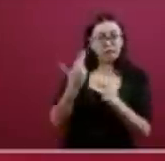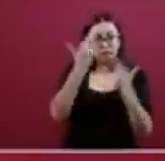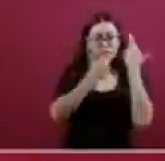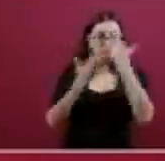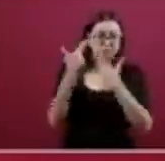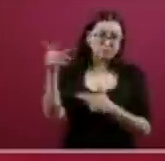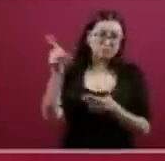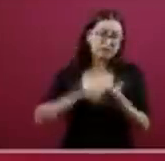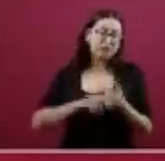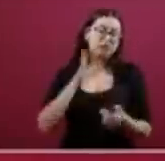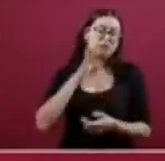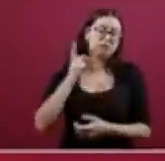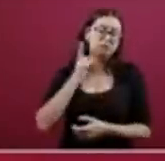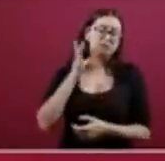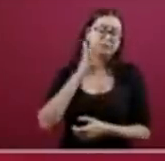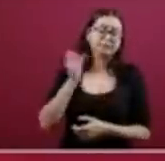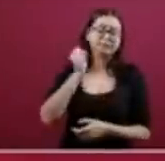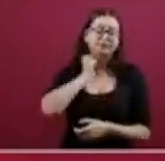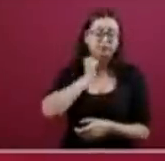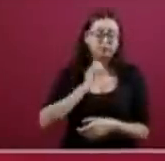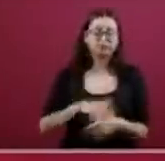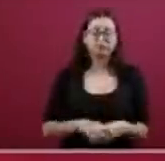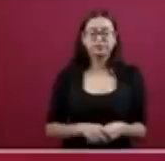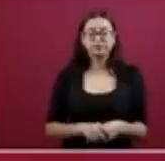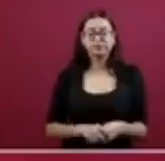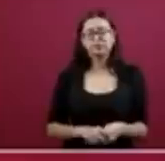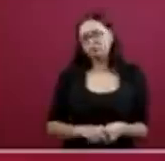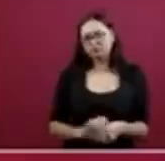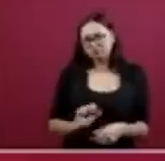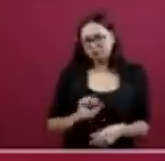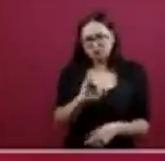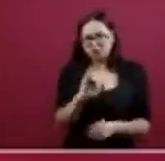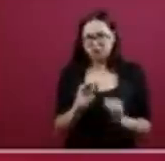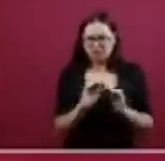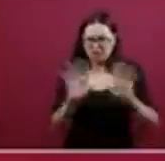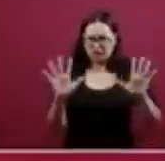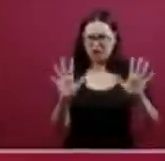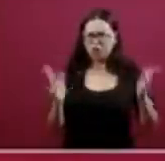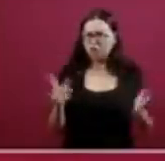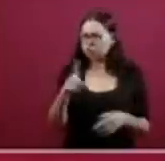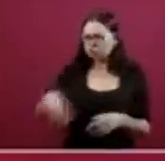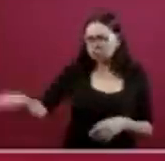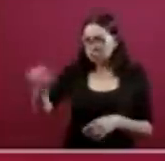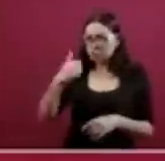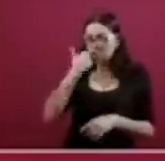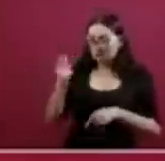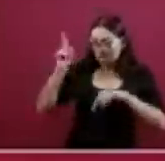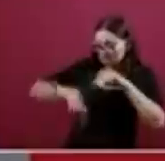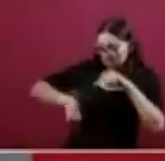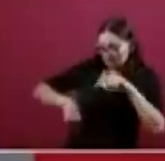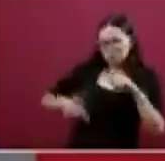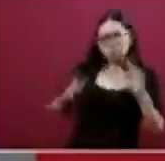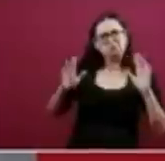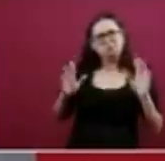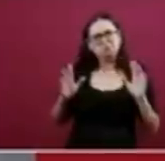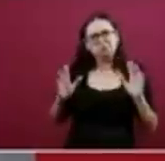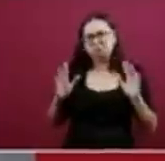el Congreso, pero sí me voy a someter a la revocación del mandato y si no se aprueba la ley,